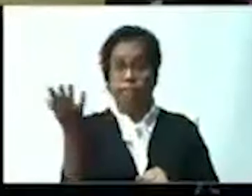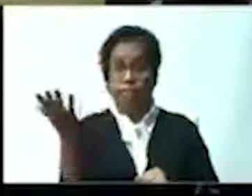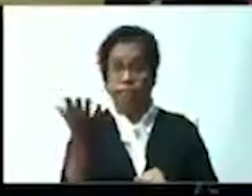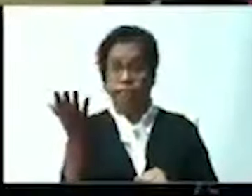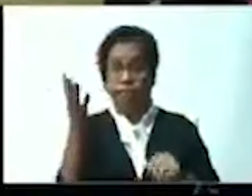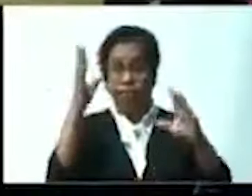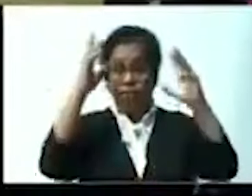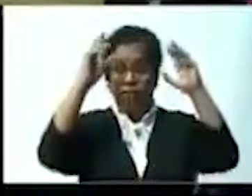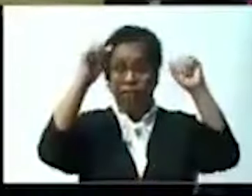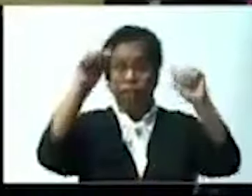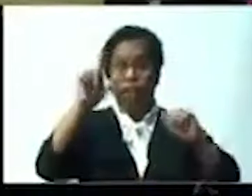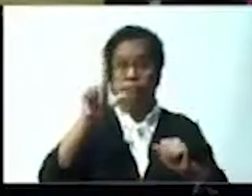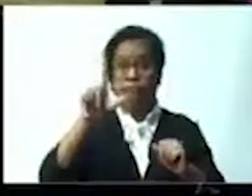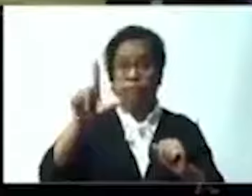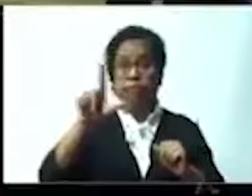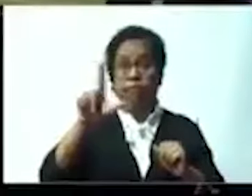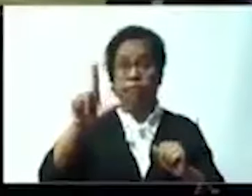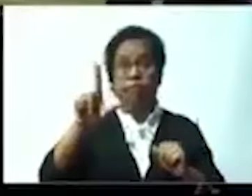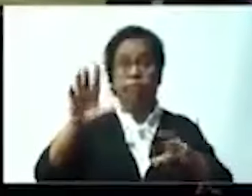aceptó